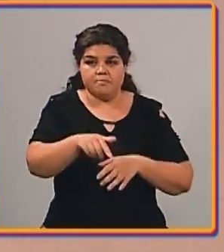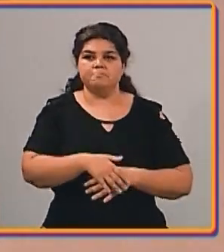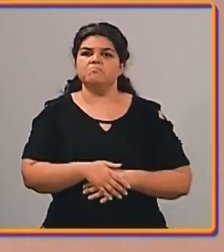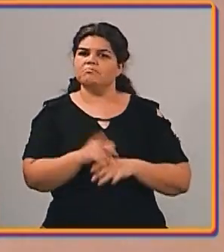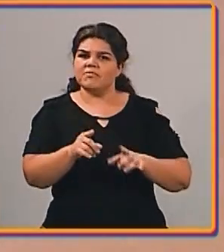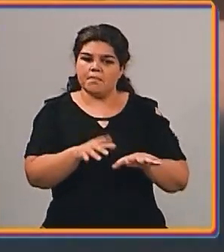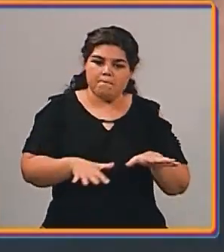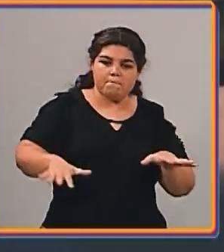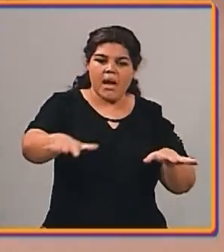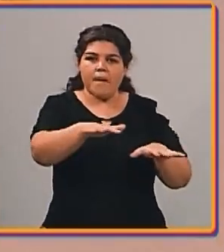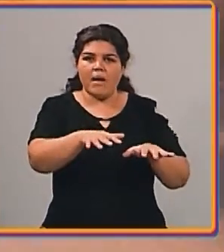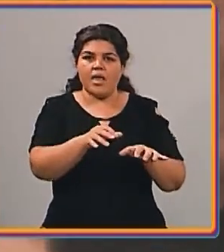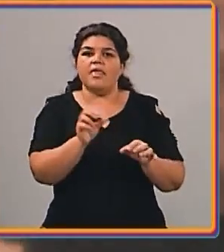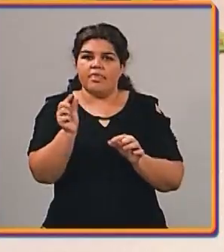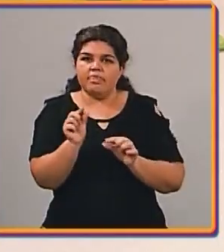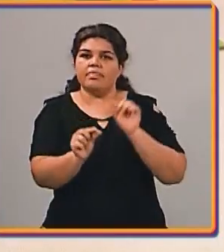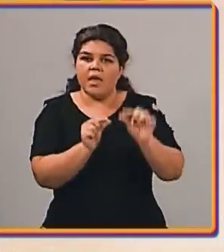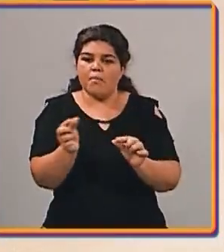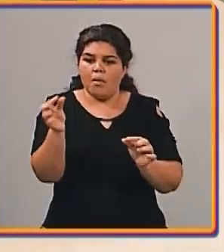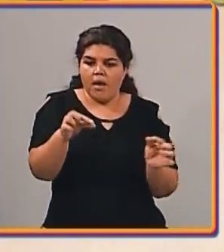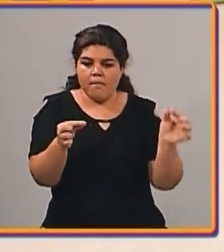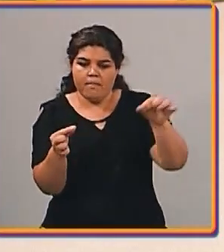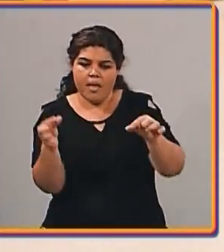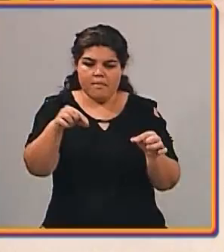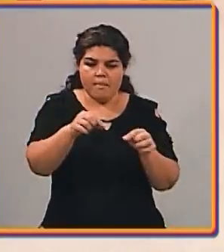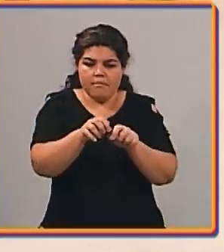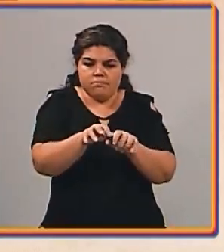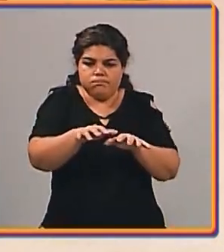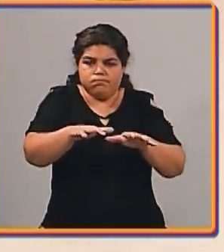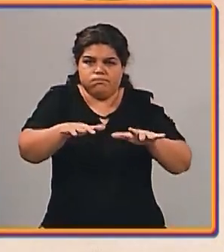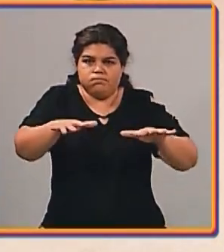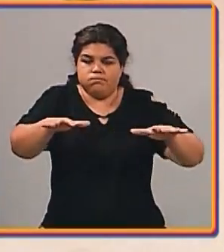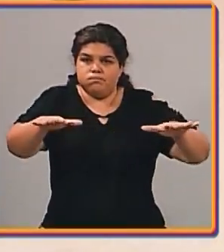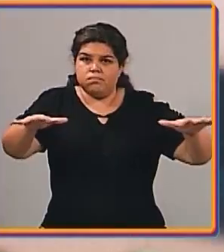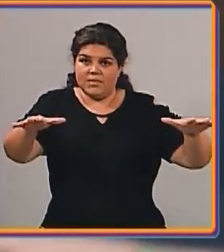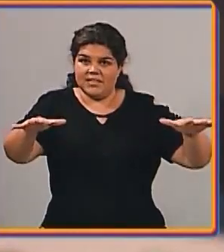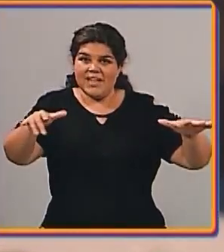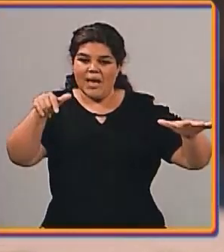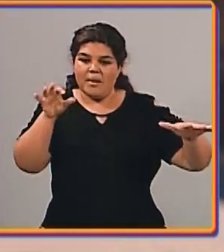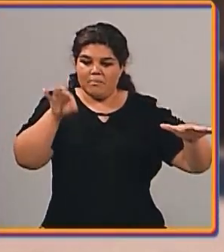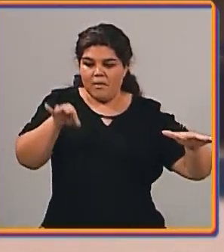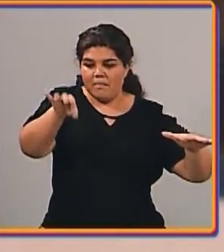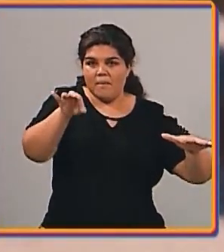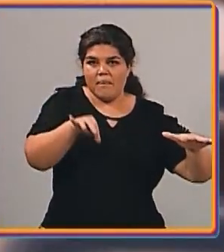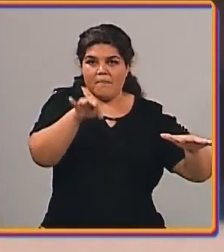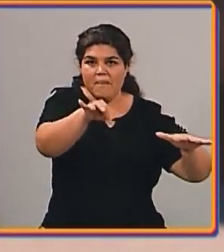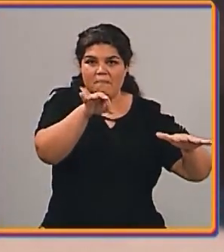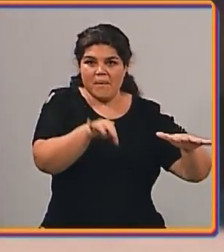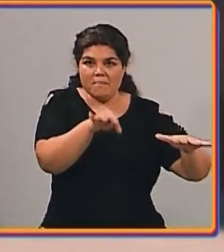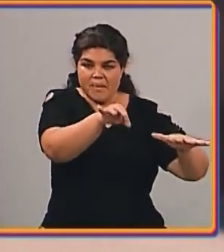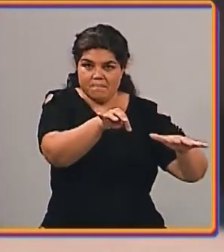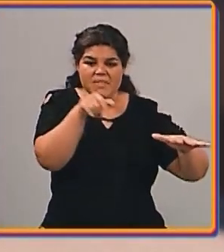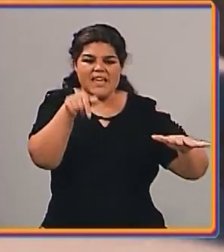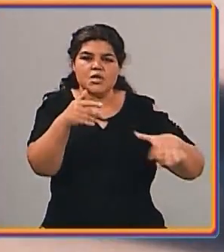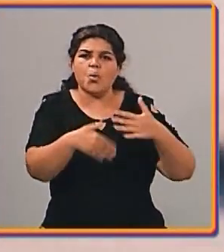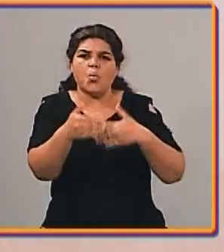avance el juego y vayamos colocando las distintas fichas de terreno sobre la mesa. Este juego explota la mecánica de colocación de los zetas,